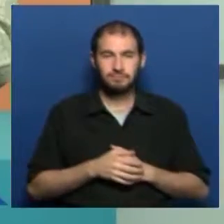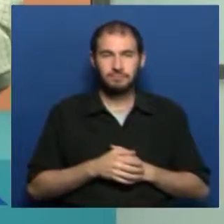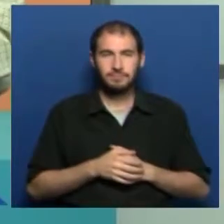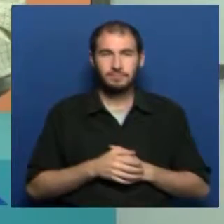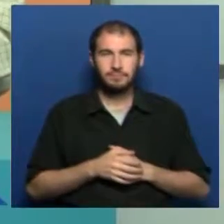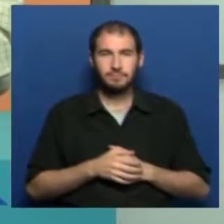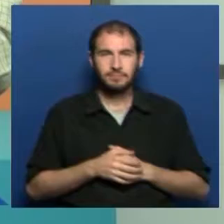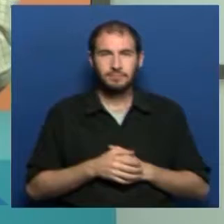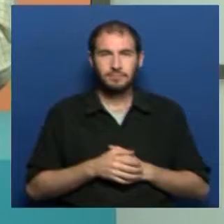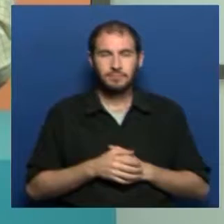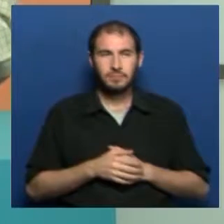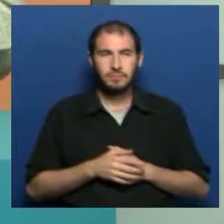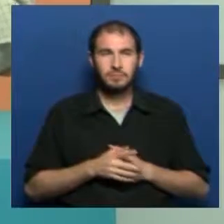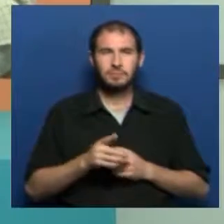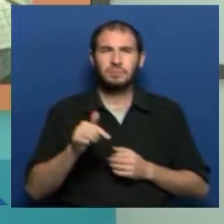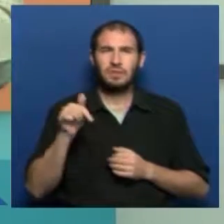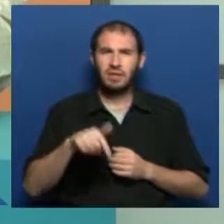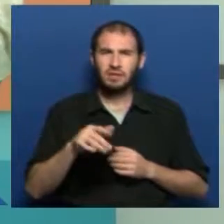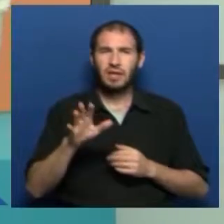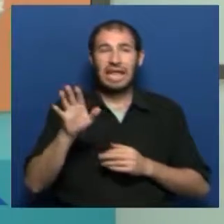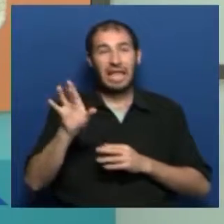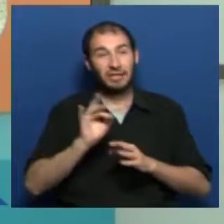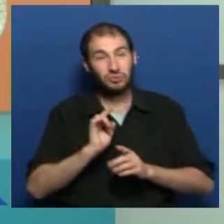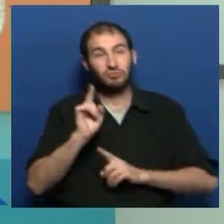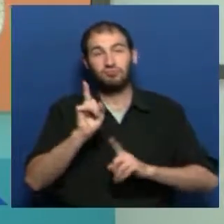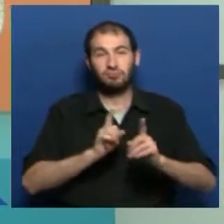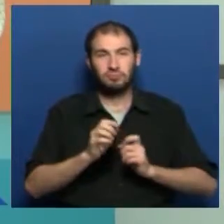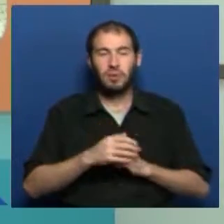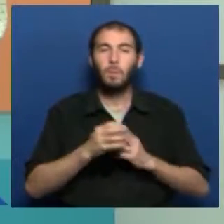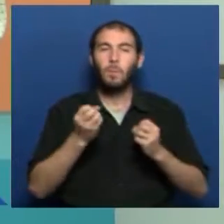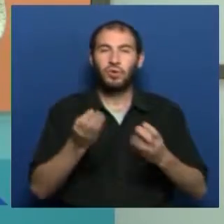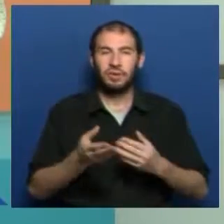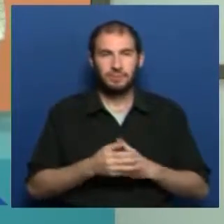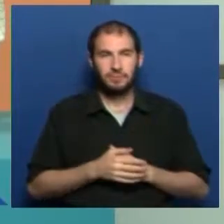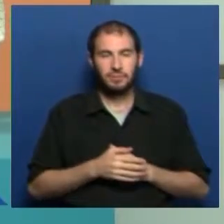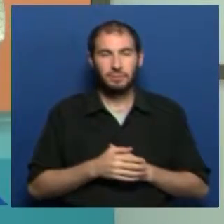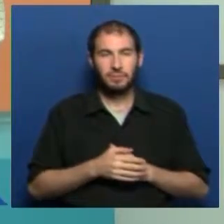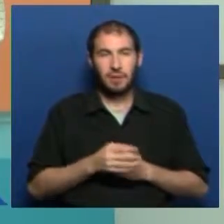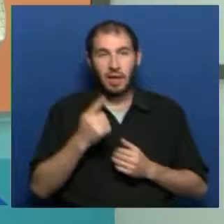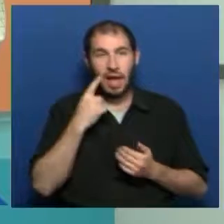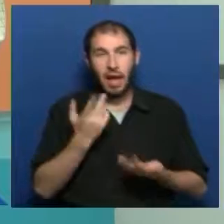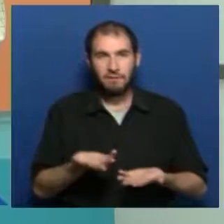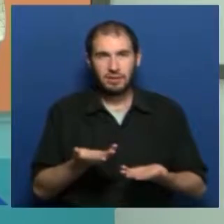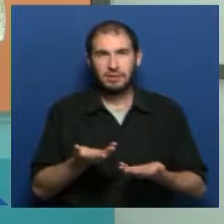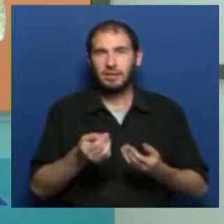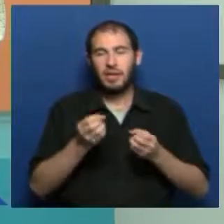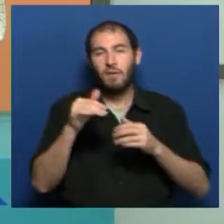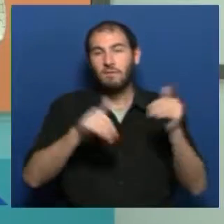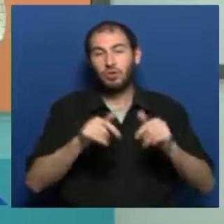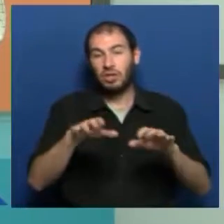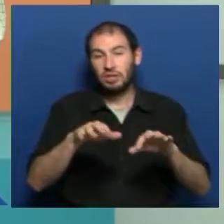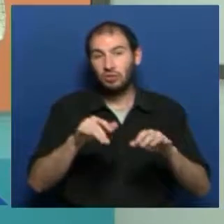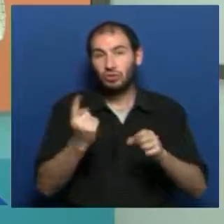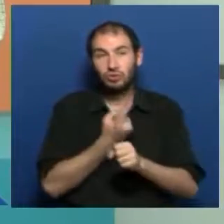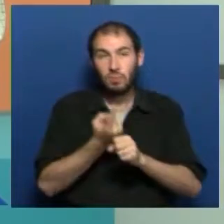supuesto. Fue una opción frente al hecho de decir, bueno, si no se puede implementar el voto electrónico